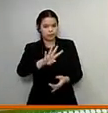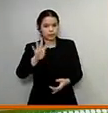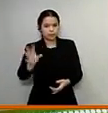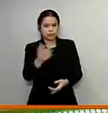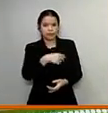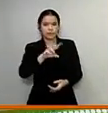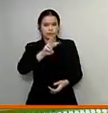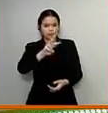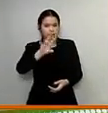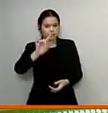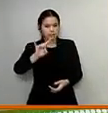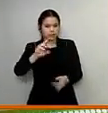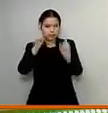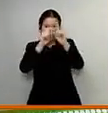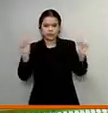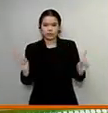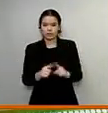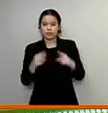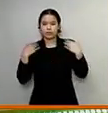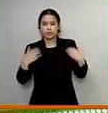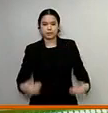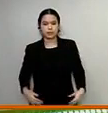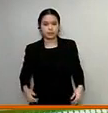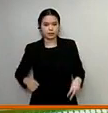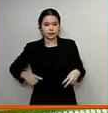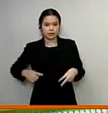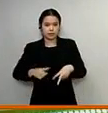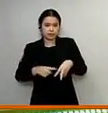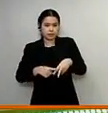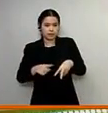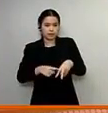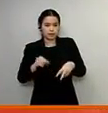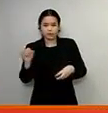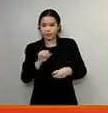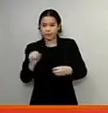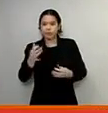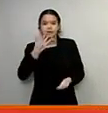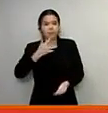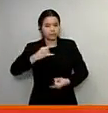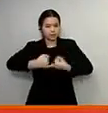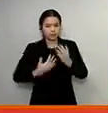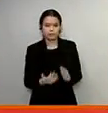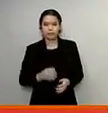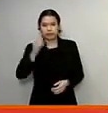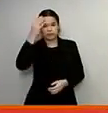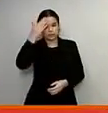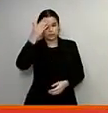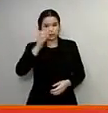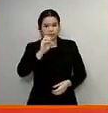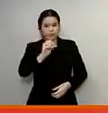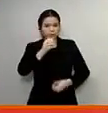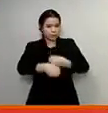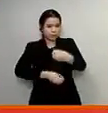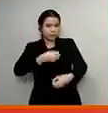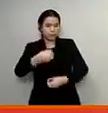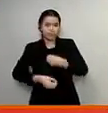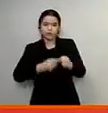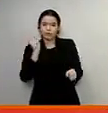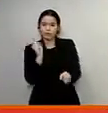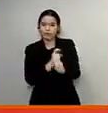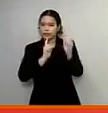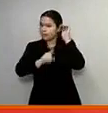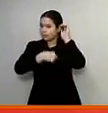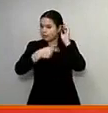y el 28 en el cuadro del cuerpo lo podemos encontrar en el muslo izquierdo. Mucha suerte jugador porque vamos a conocer la estrella ganadora para Multi X, muchísima suerte.